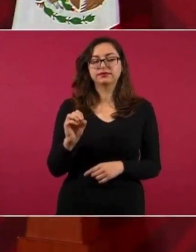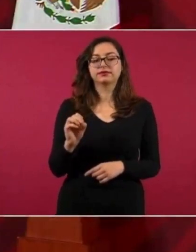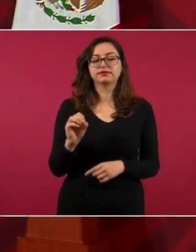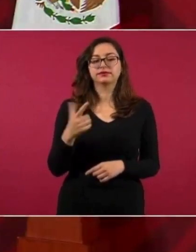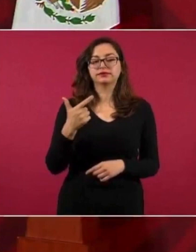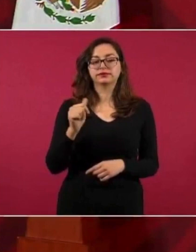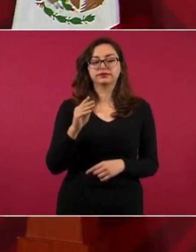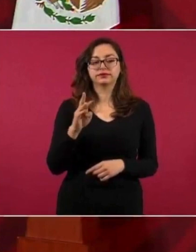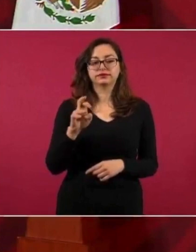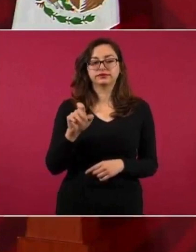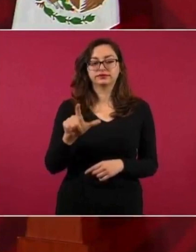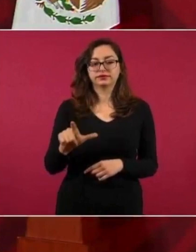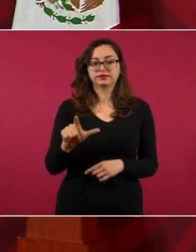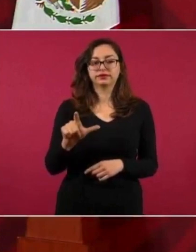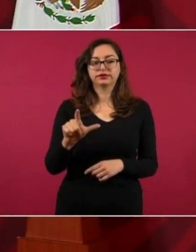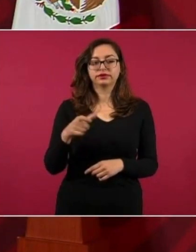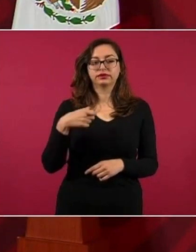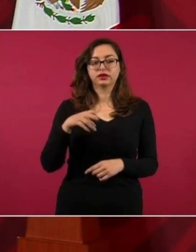Gabriel Cuadri,